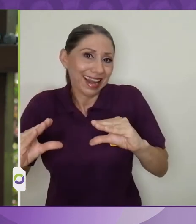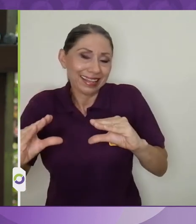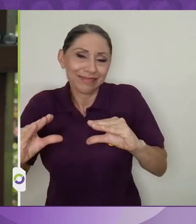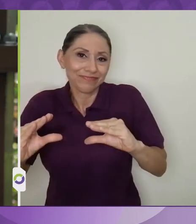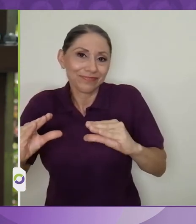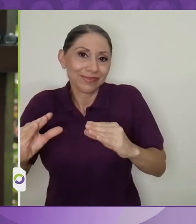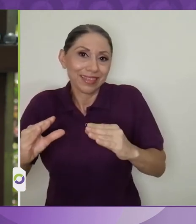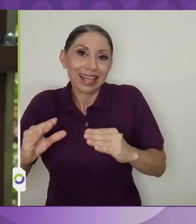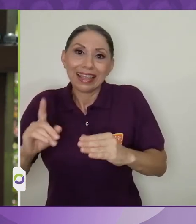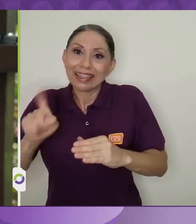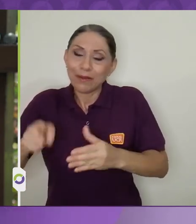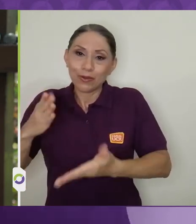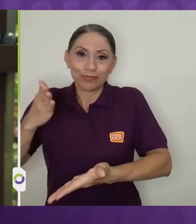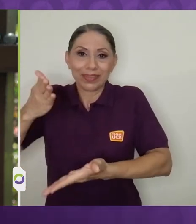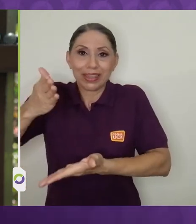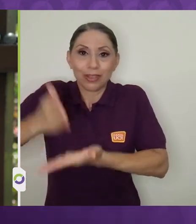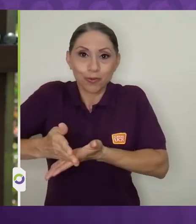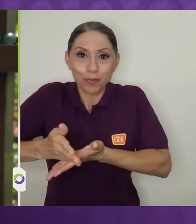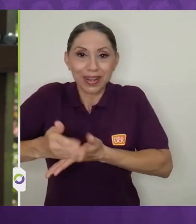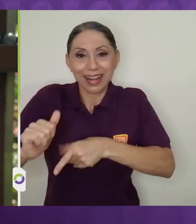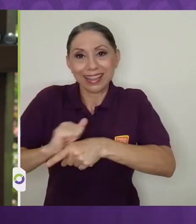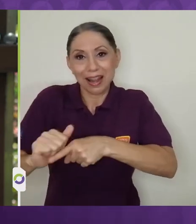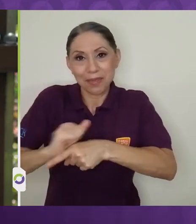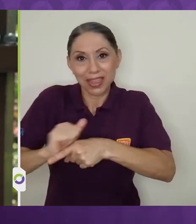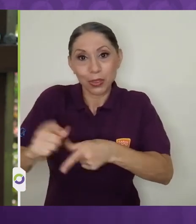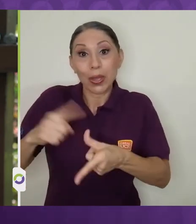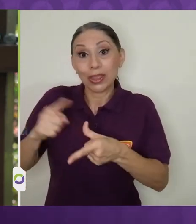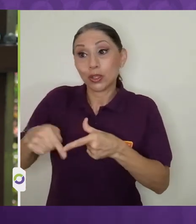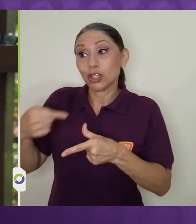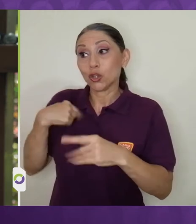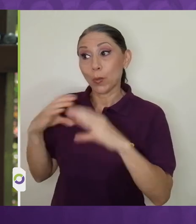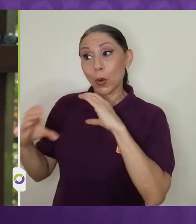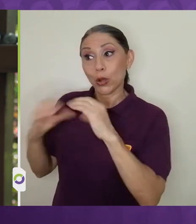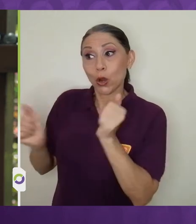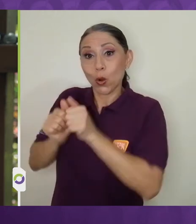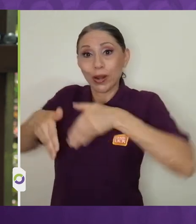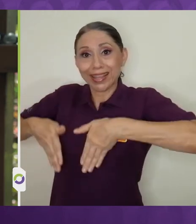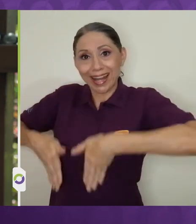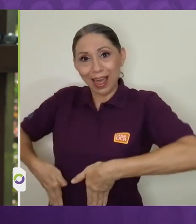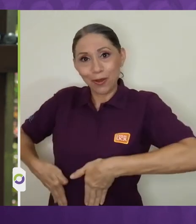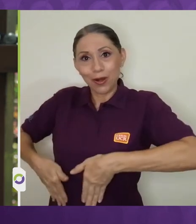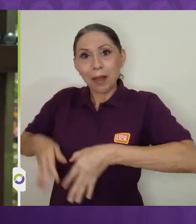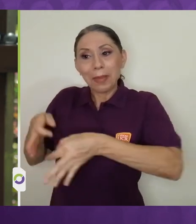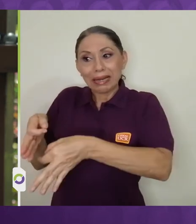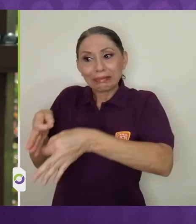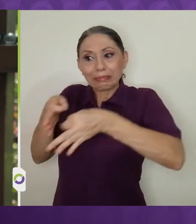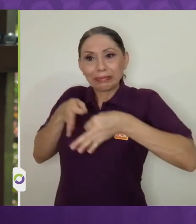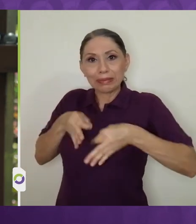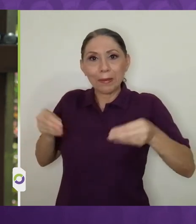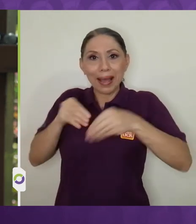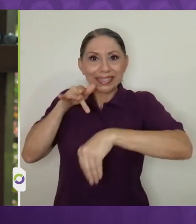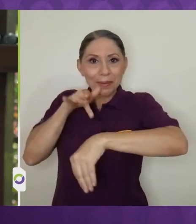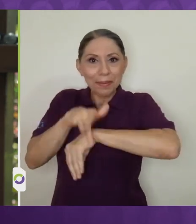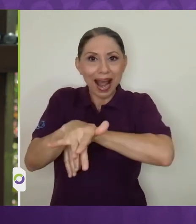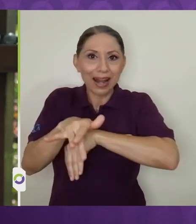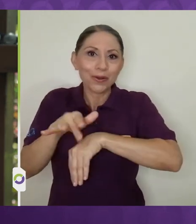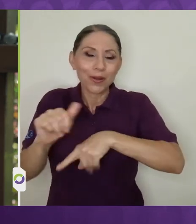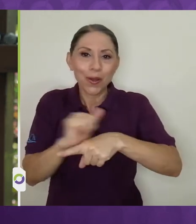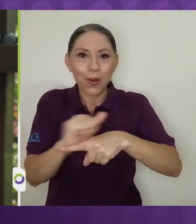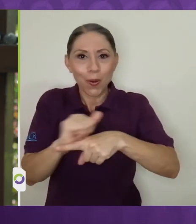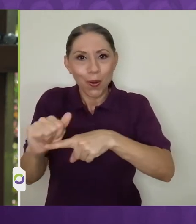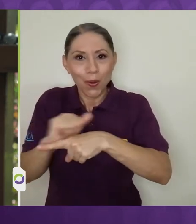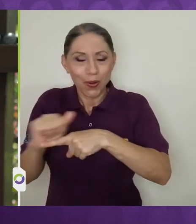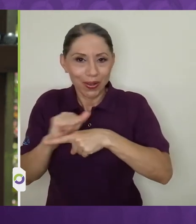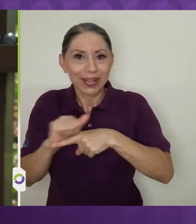ahí, interrumpe mi entrenamiento, ahí coordino con mi entrenador para entrenar un poco más temprano